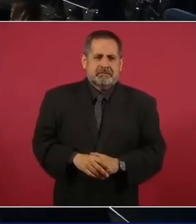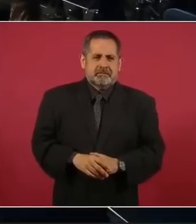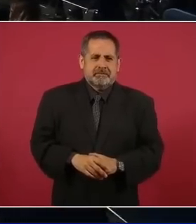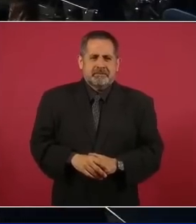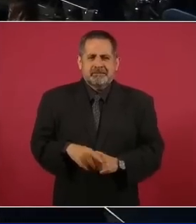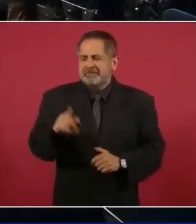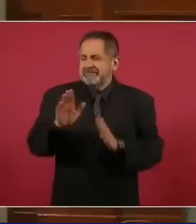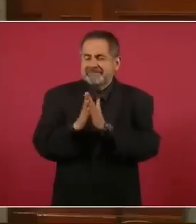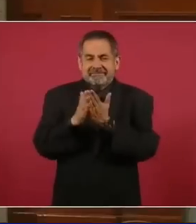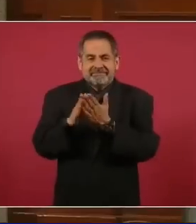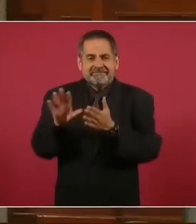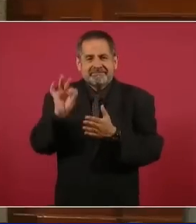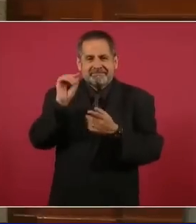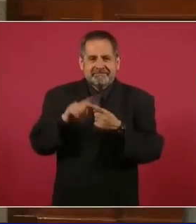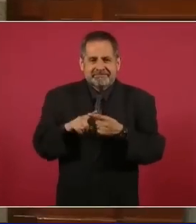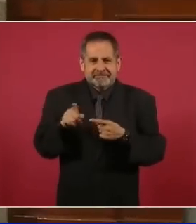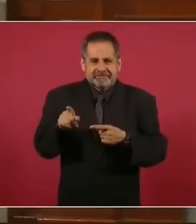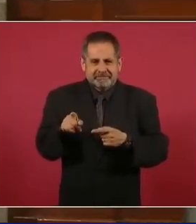está en un libro mío